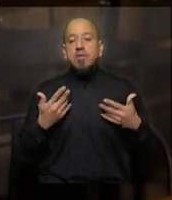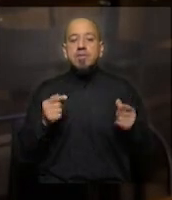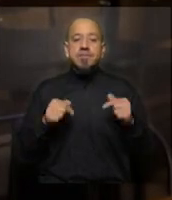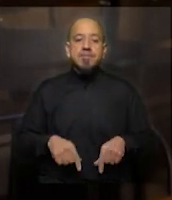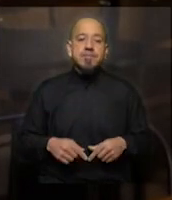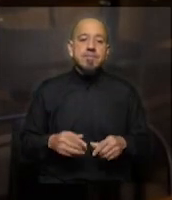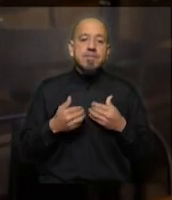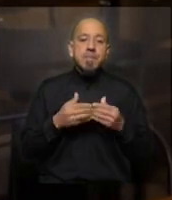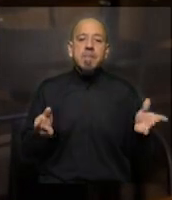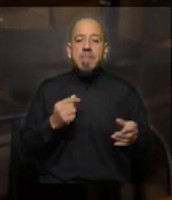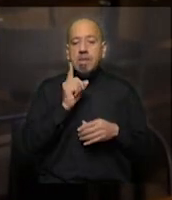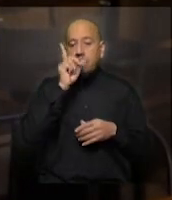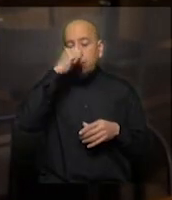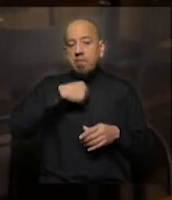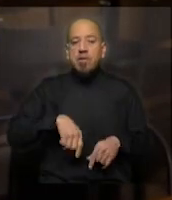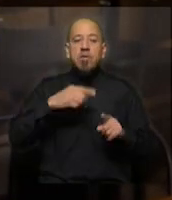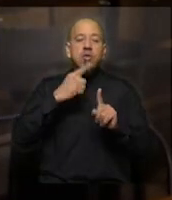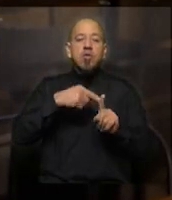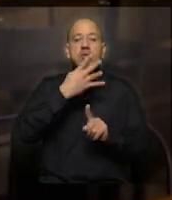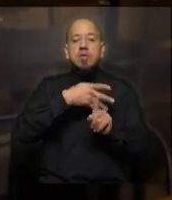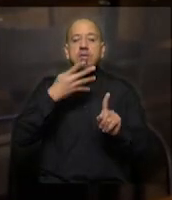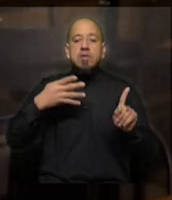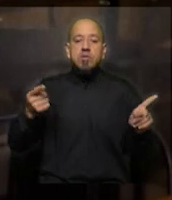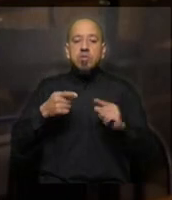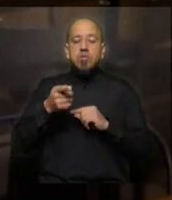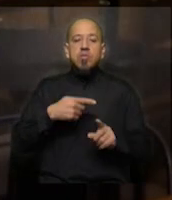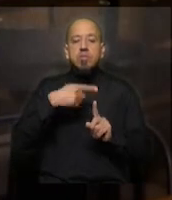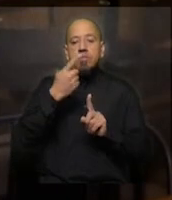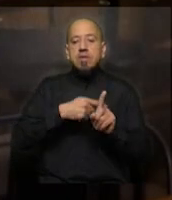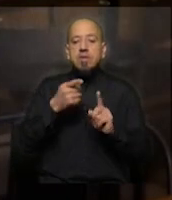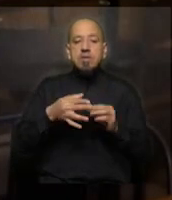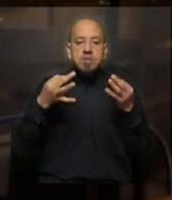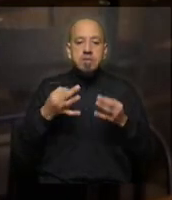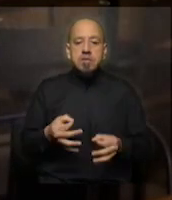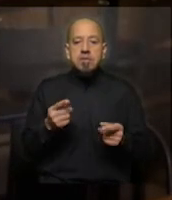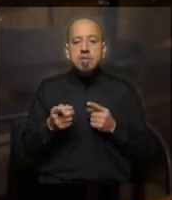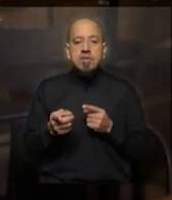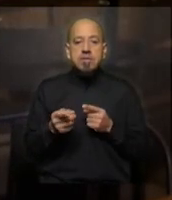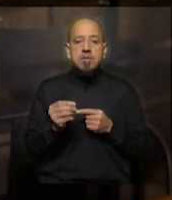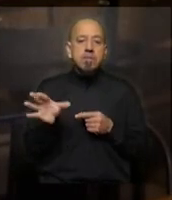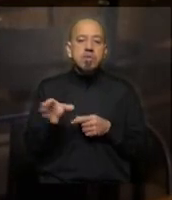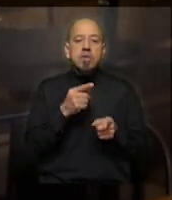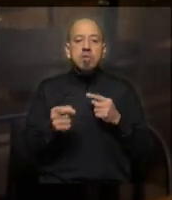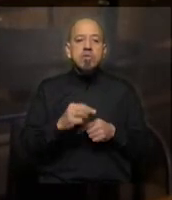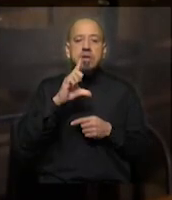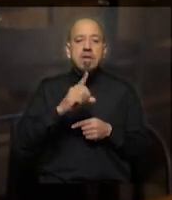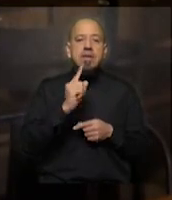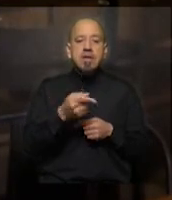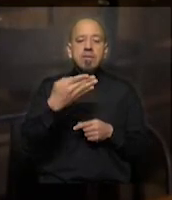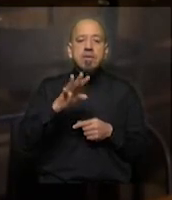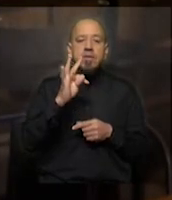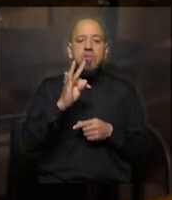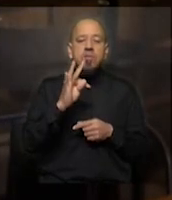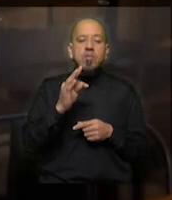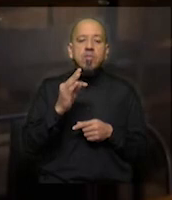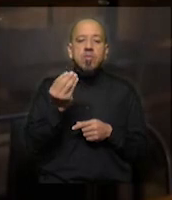este ciclo de Montevideo Diversa en un mes tan especial para toda la comunidad LGBTIQ+, y